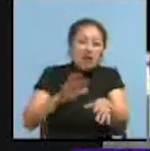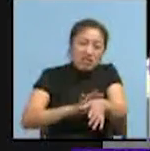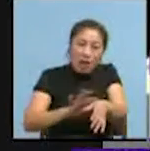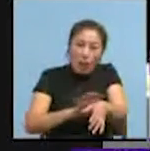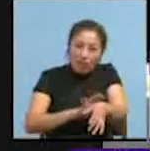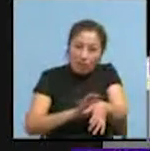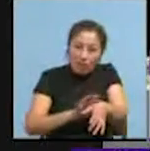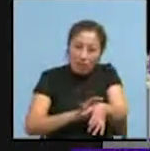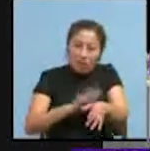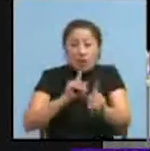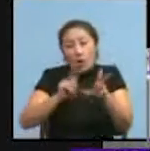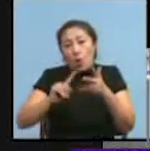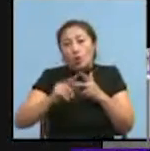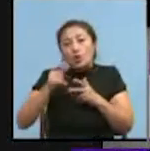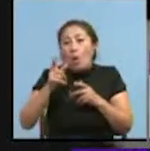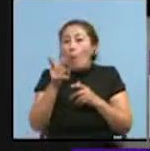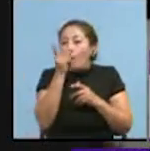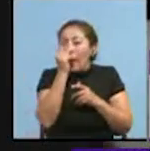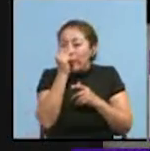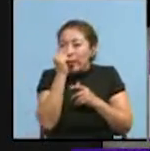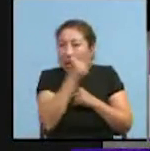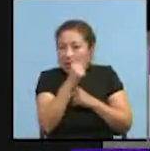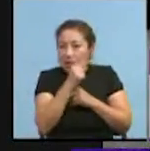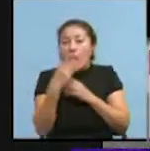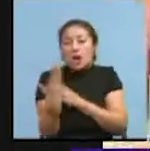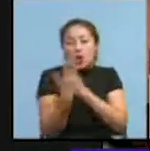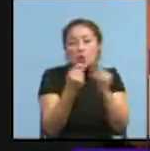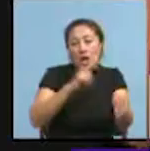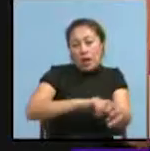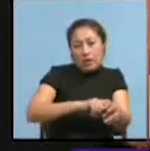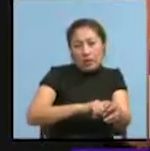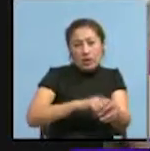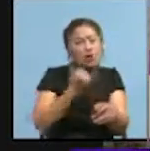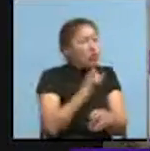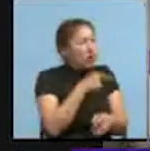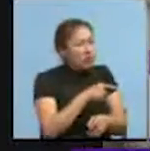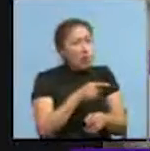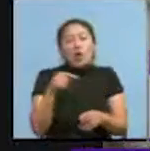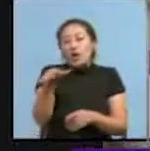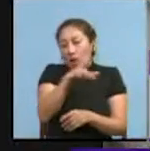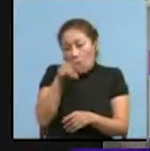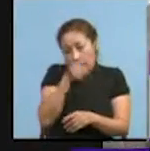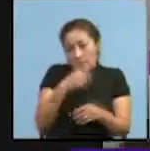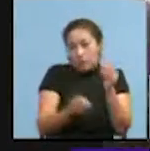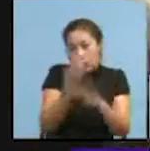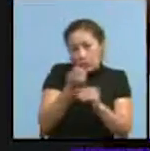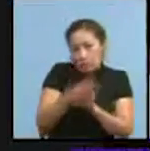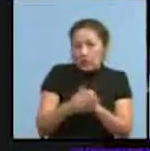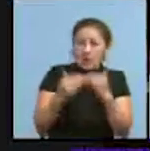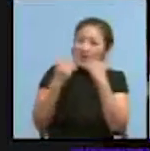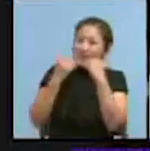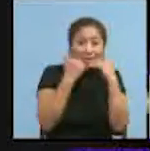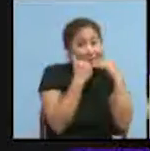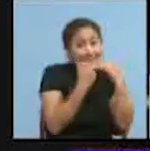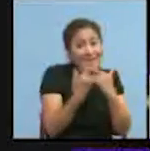palo amargo, que es especialmente para diabetes. Bien, ¿tú eso se produce en esa zona? Sí. Bien, gracias, Mercedes.